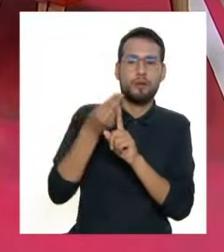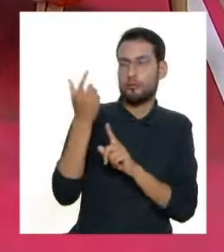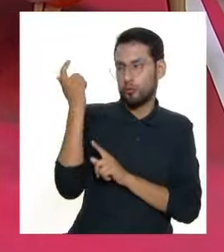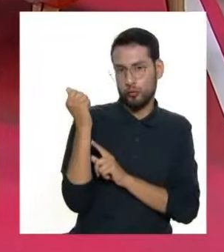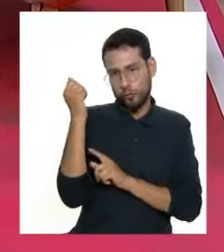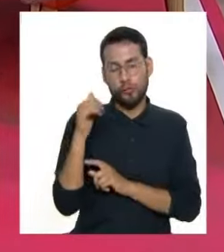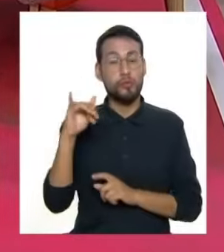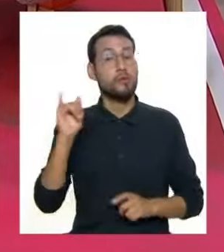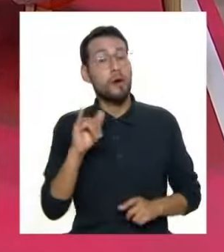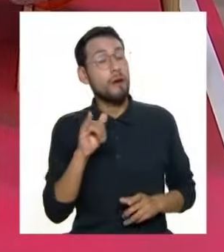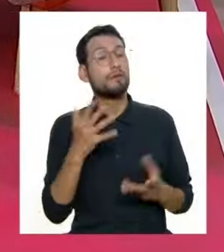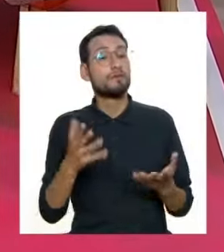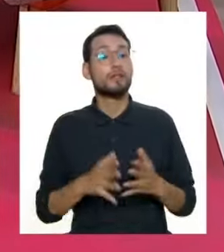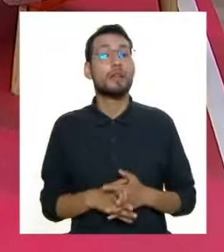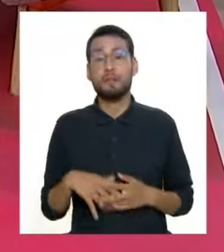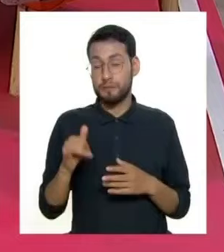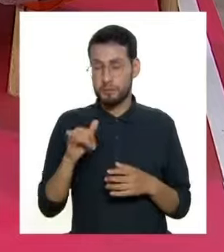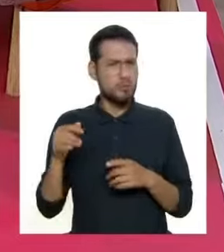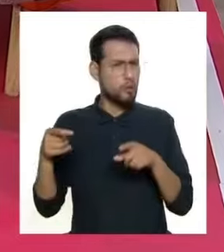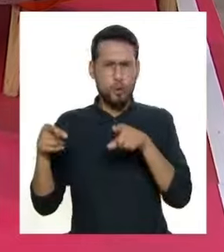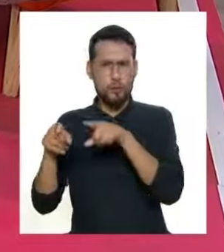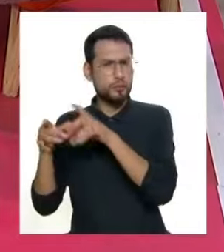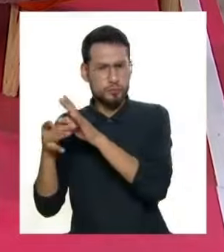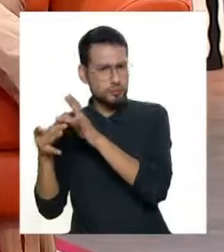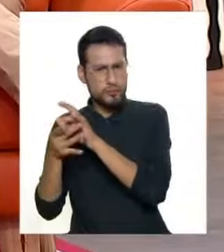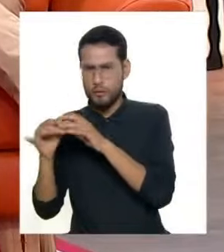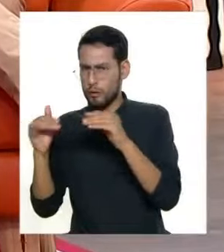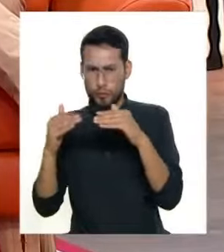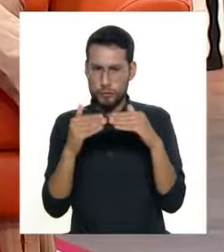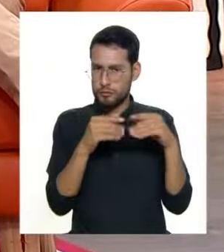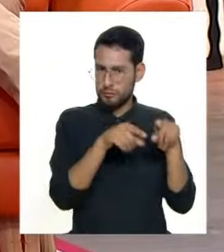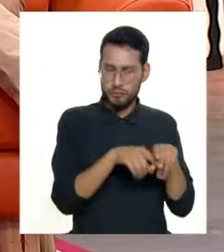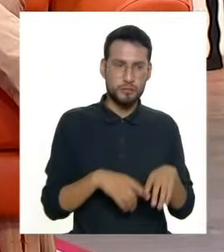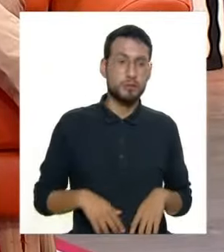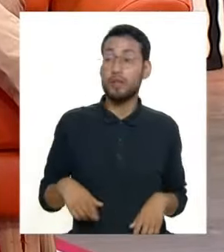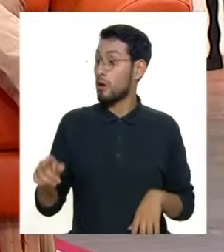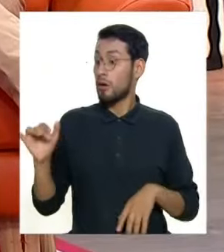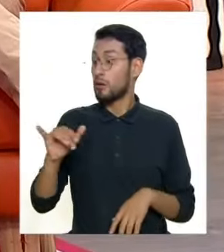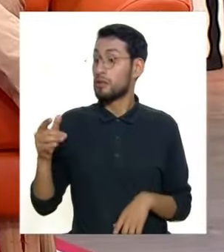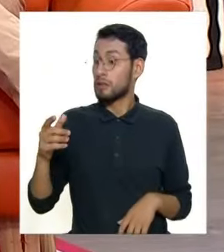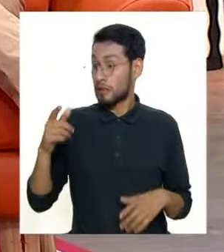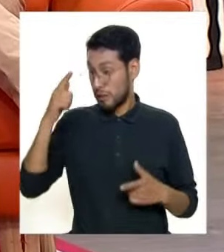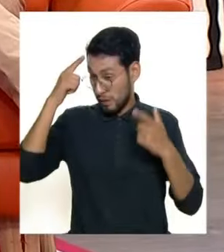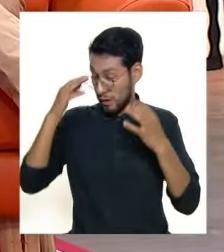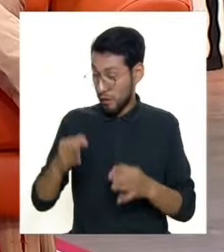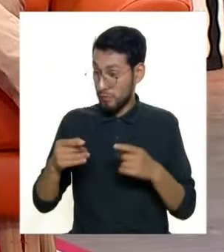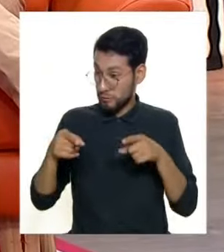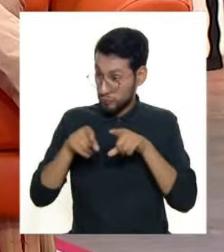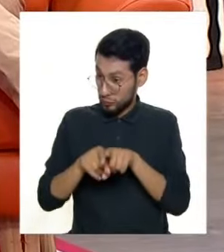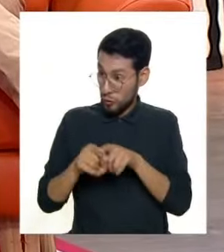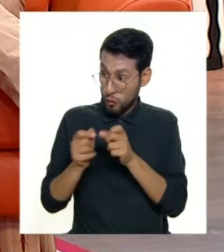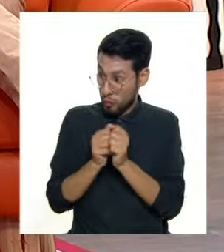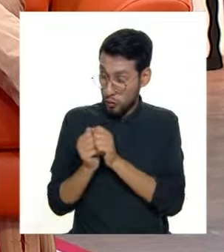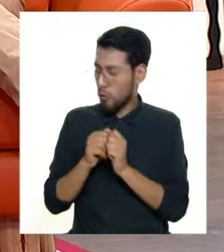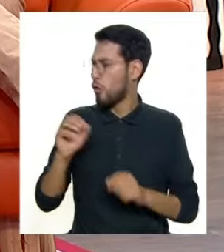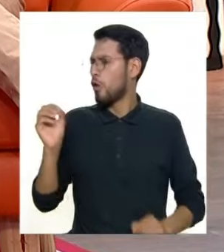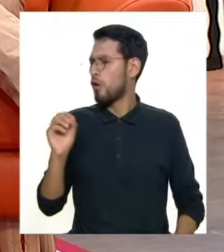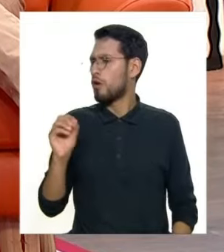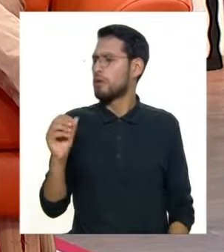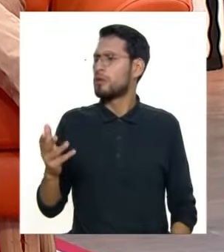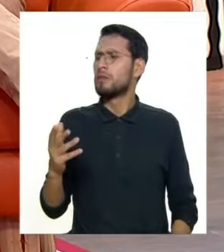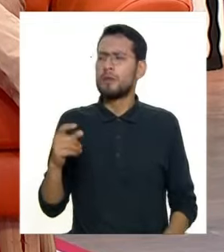igual que lo sucede con los cónyuges. Ahora, ¿esto es automáticamente las personas deciden empezar a convivir juntos o